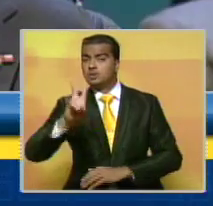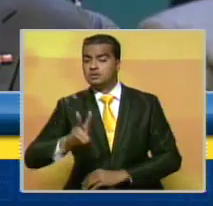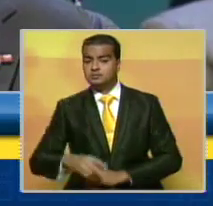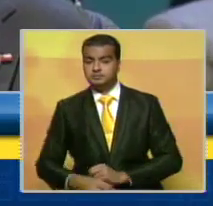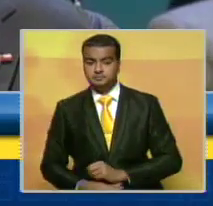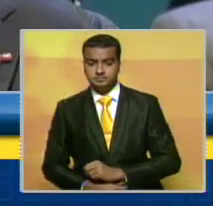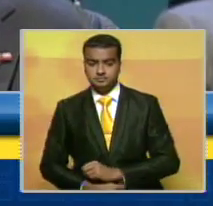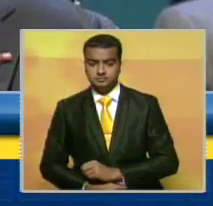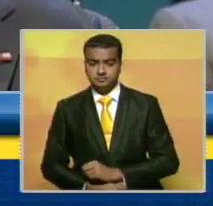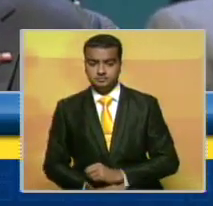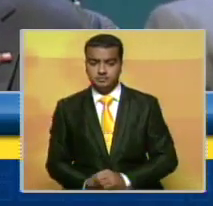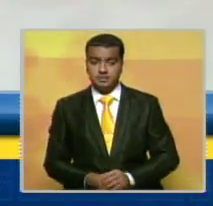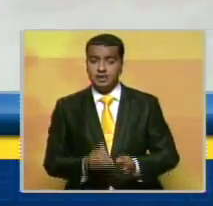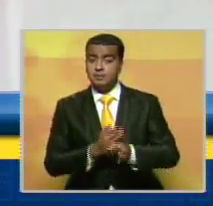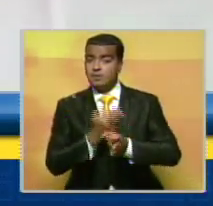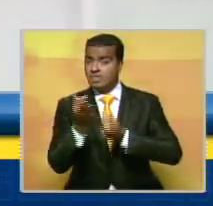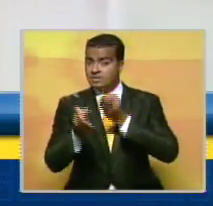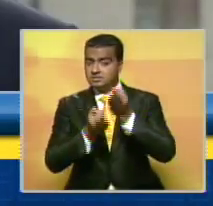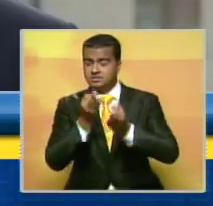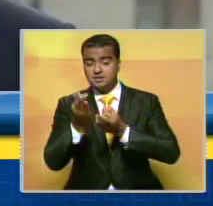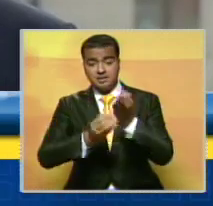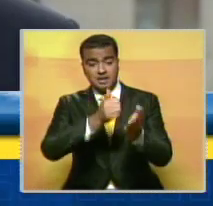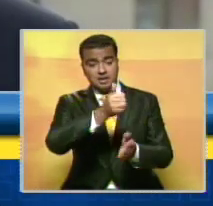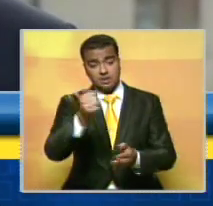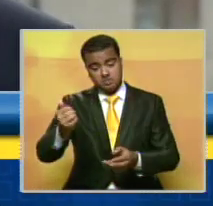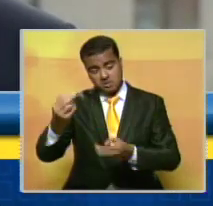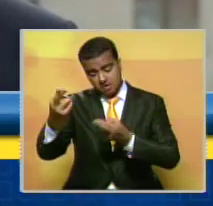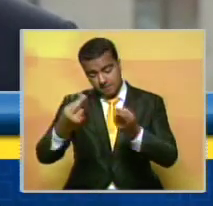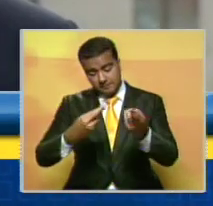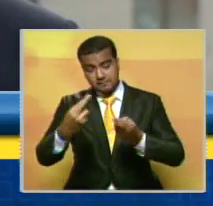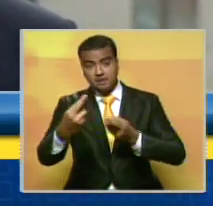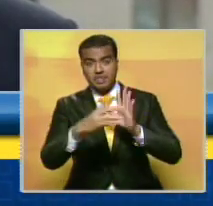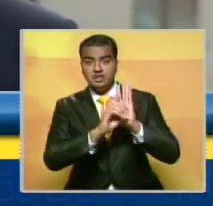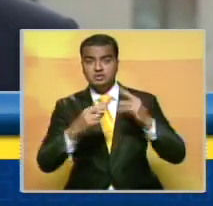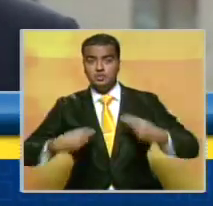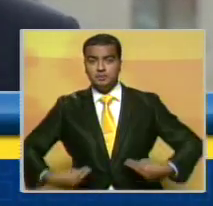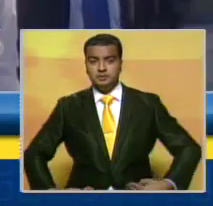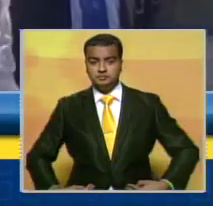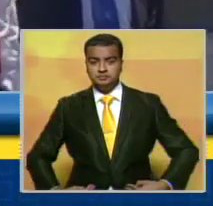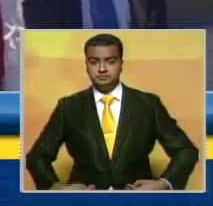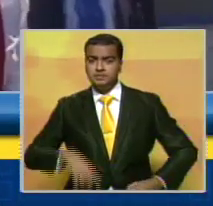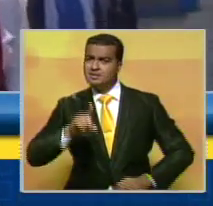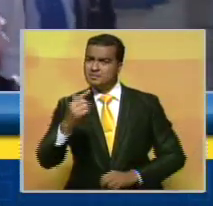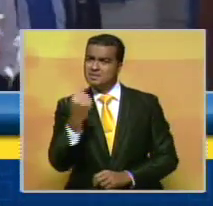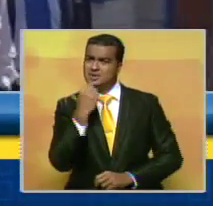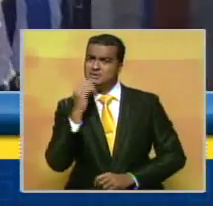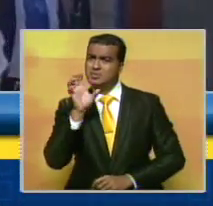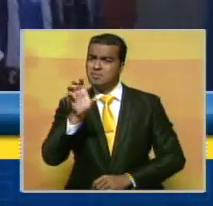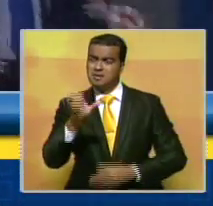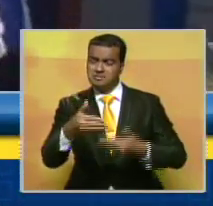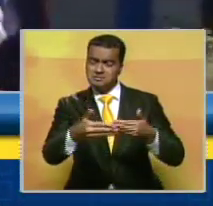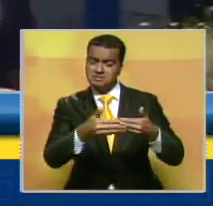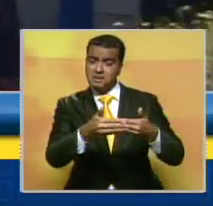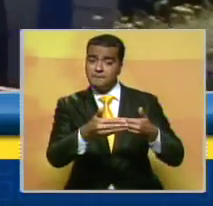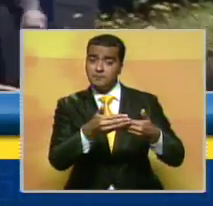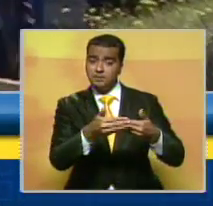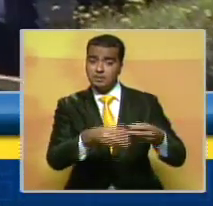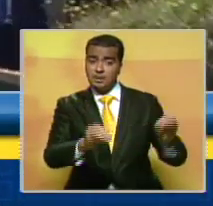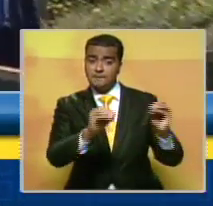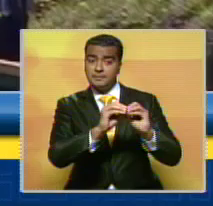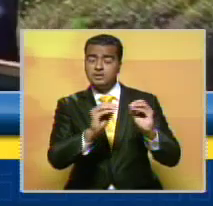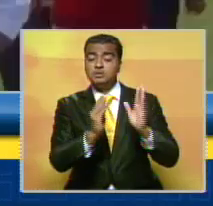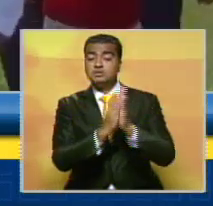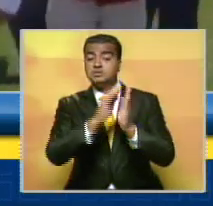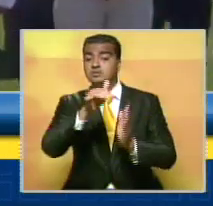venezolanos, tras declarar que todas las partes deben respetar los derechos humanos. Piñera señaló que su país se apega al Pacto de San